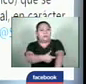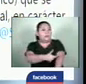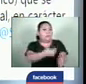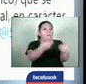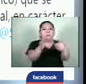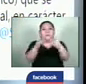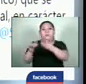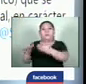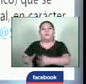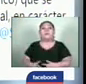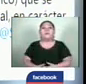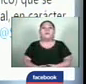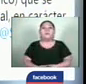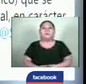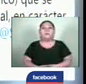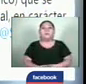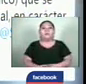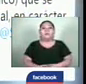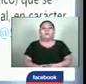de salud.